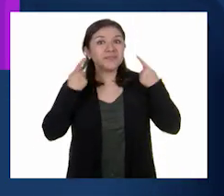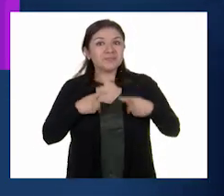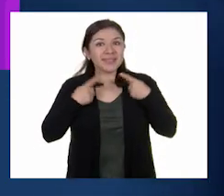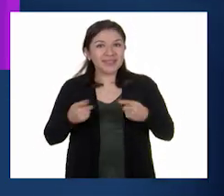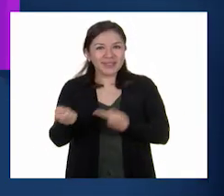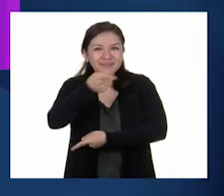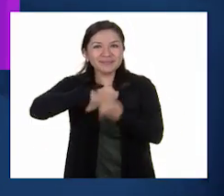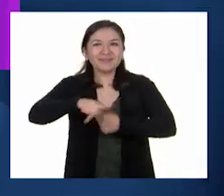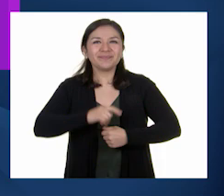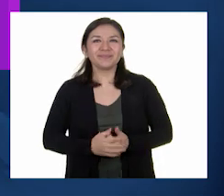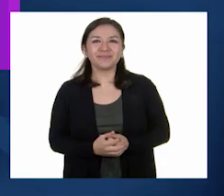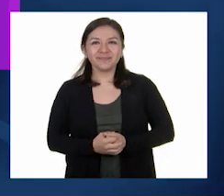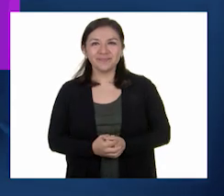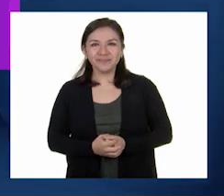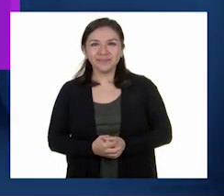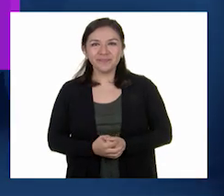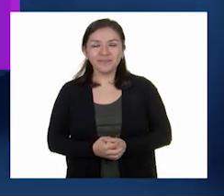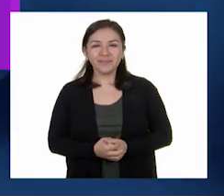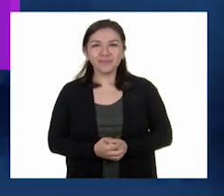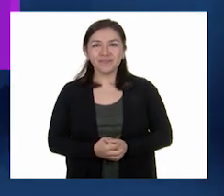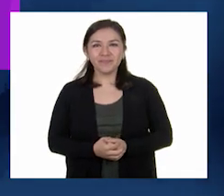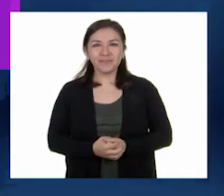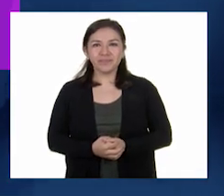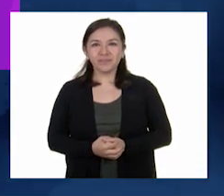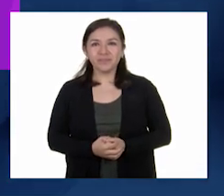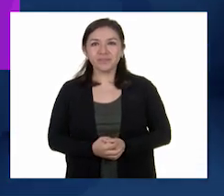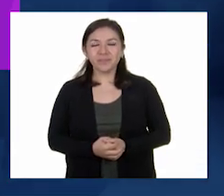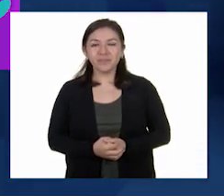unos a los otros.